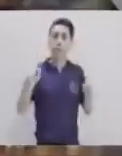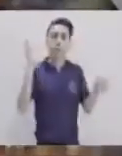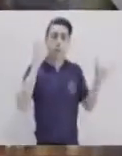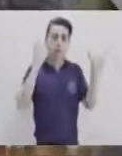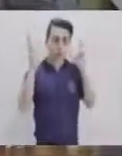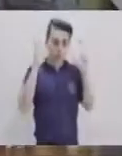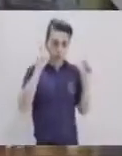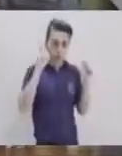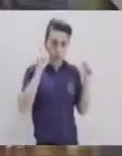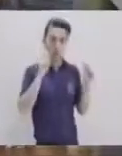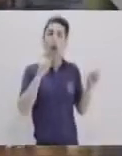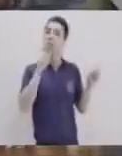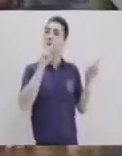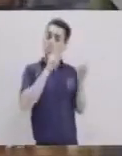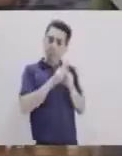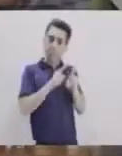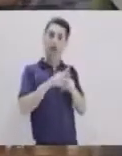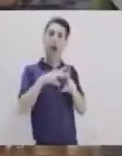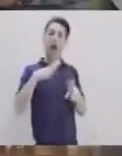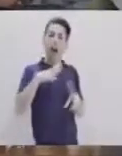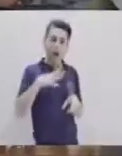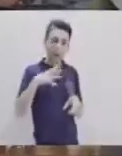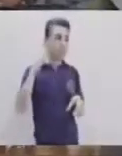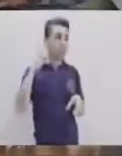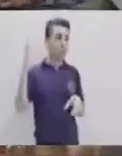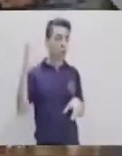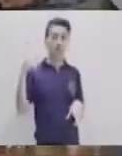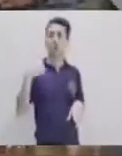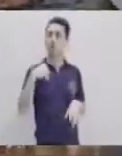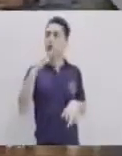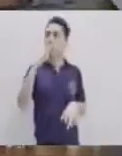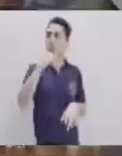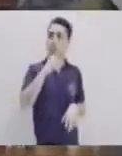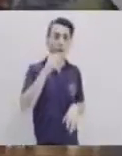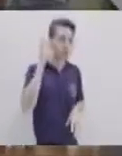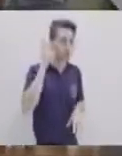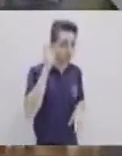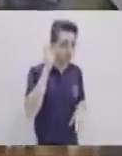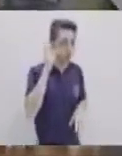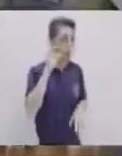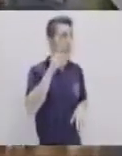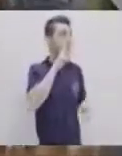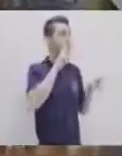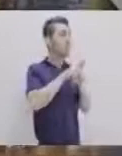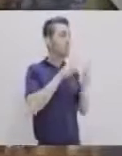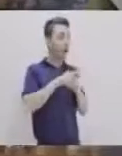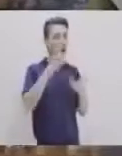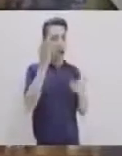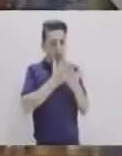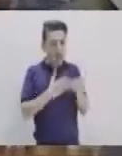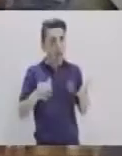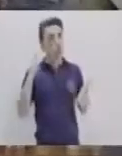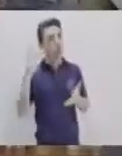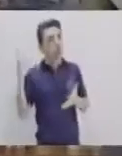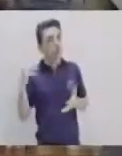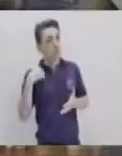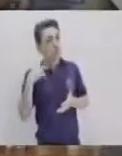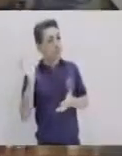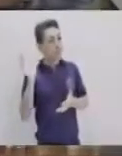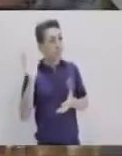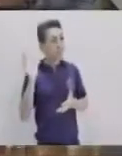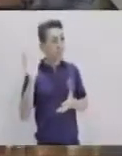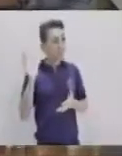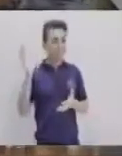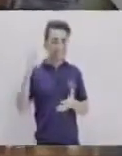también hay sonidos que no podemos escuchar. Y también hay sonidos que dejamos de escuchar con el tiempo. Por ejemplo, mientras